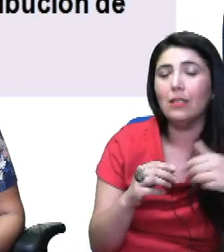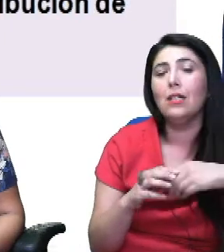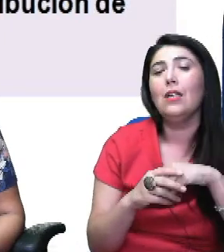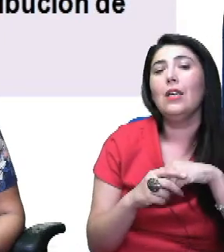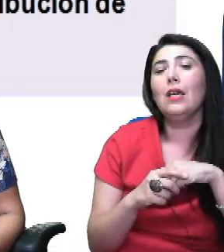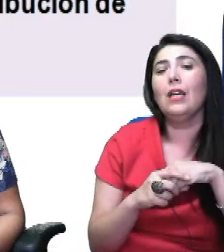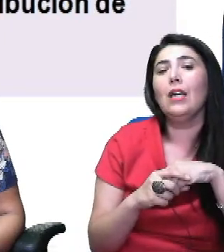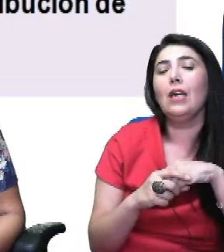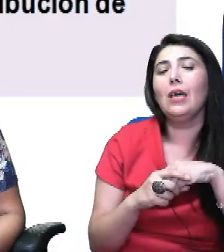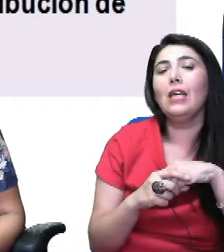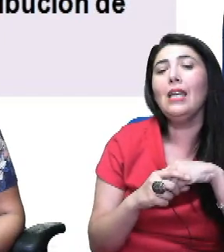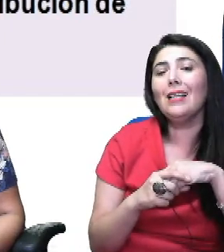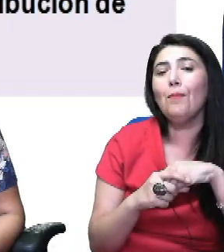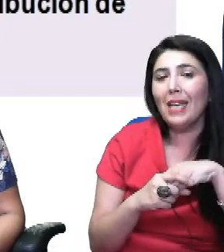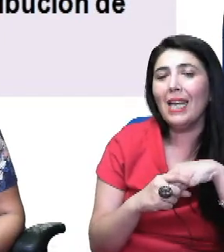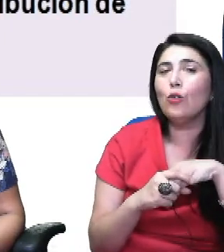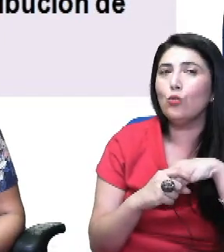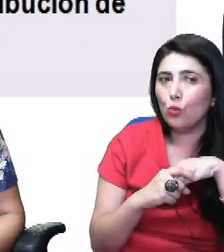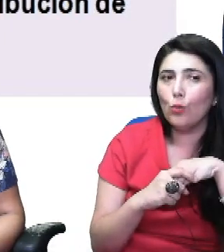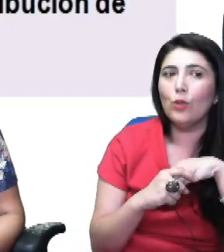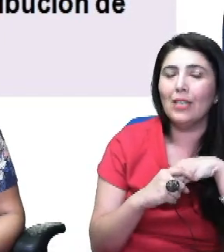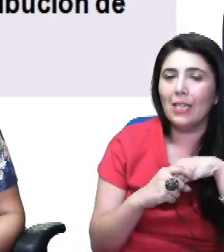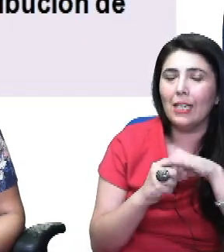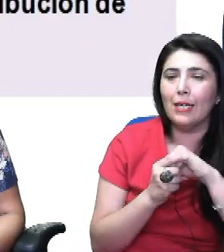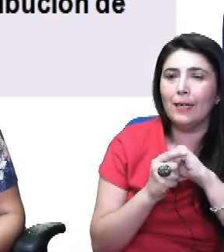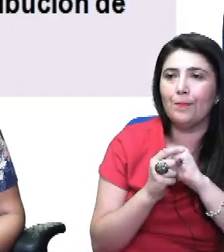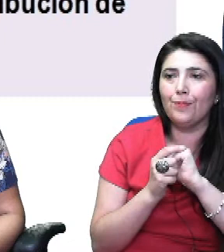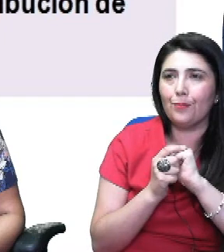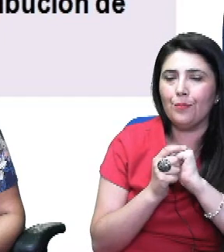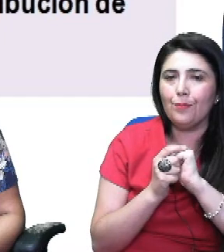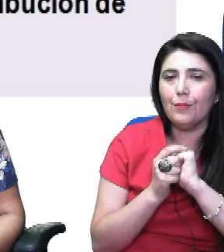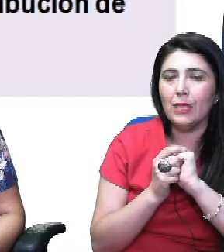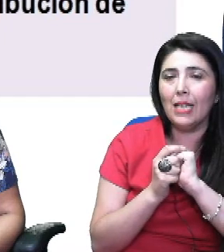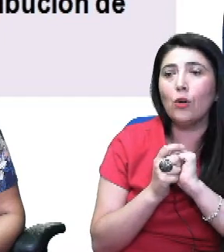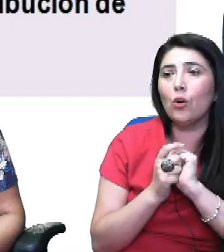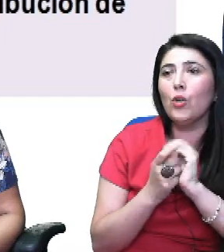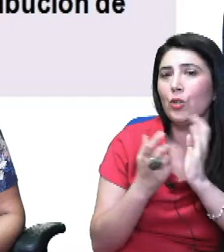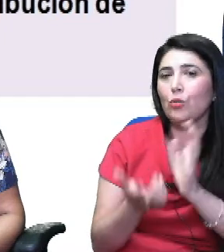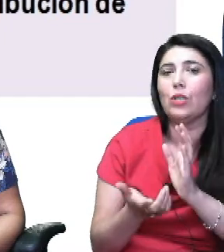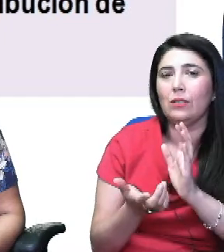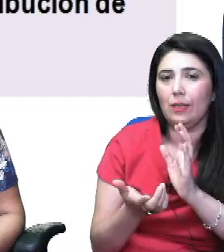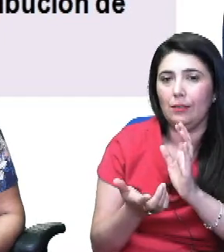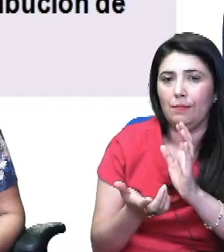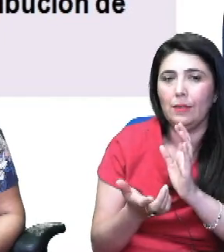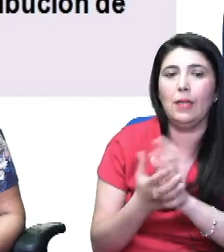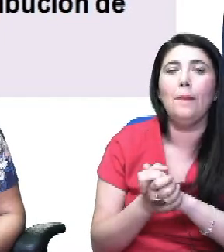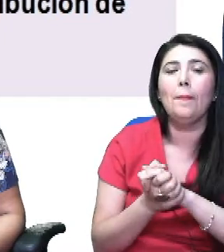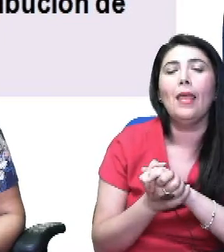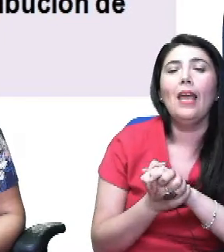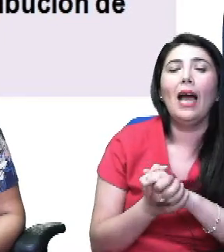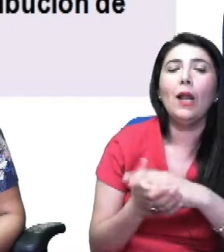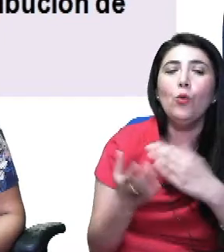desastres y también el consumo de alcohol y otras sustancias,